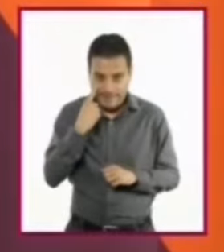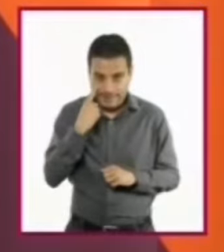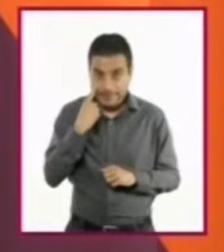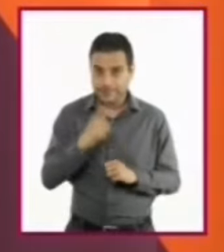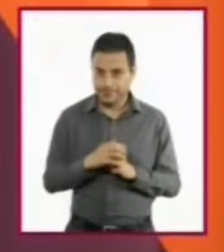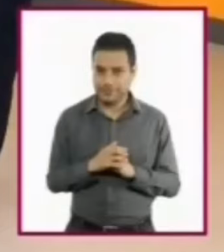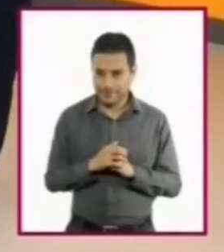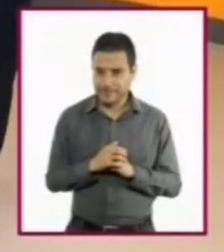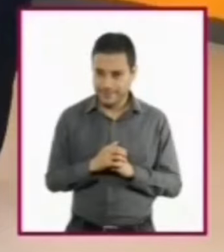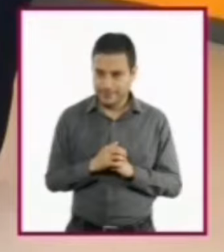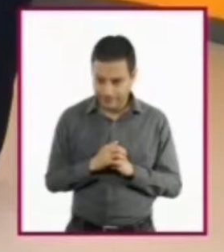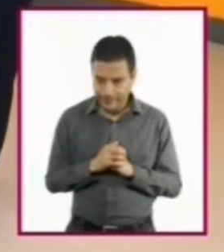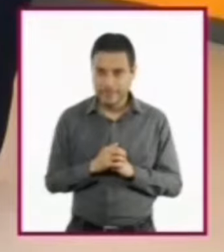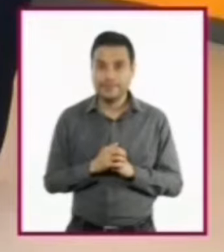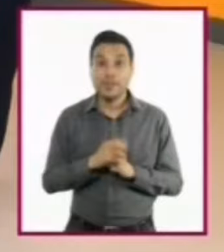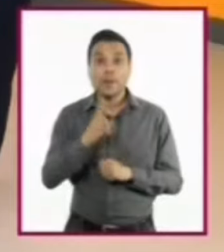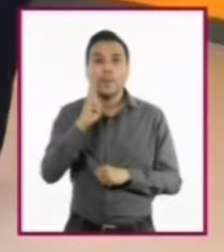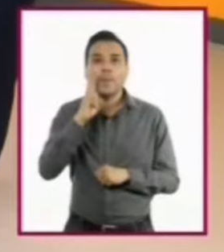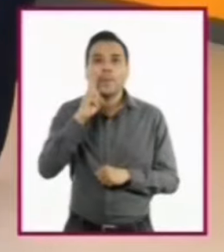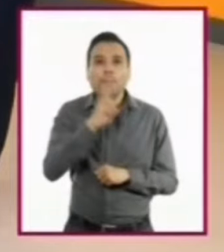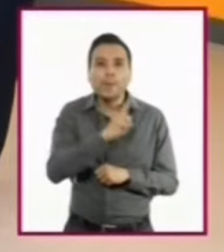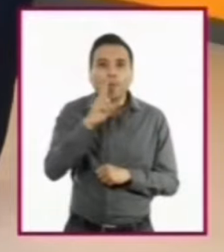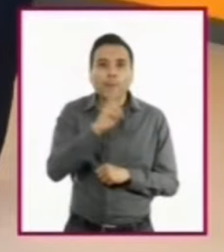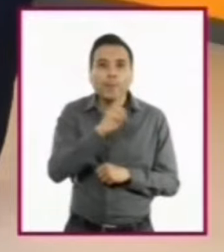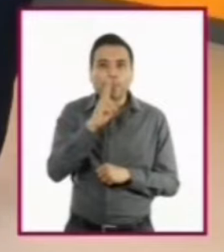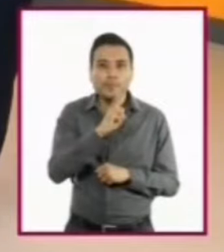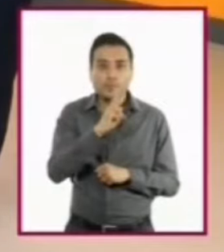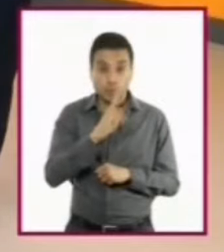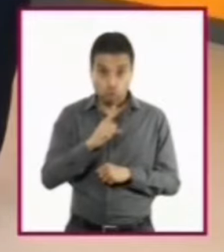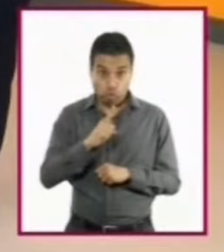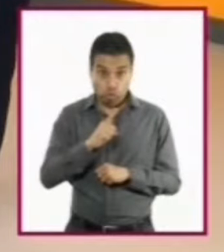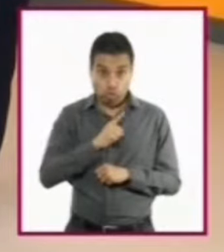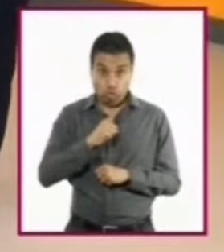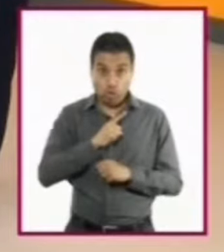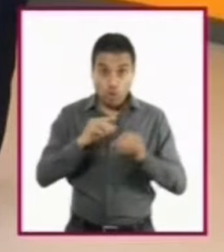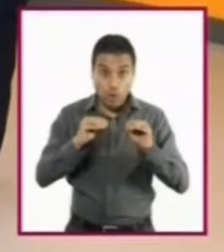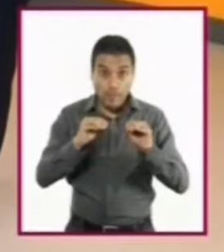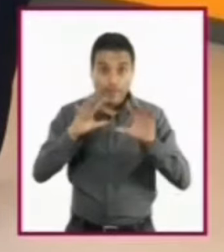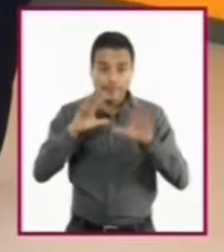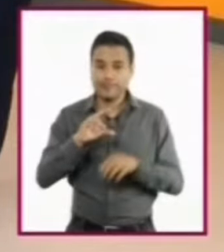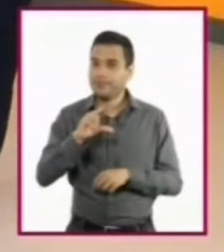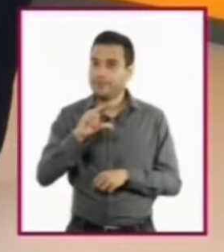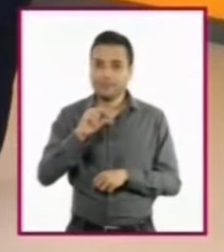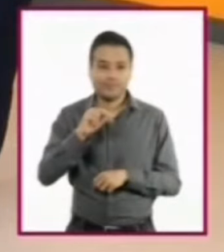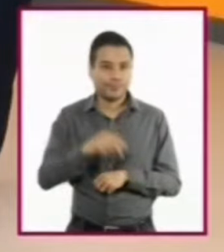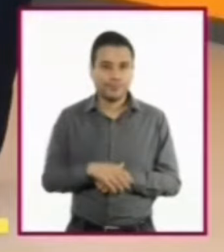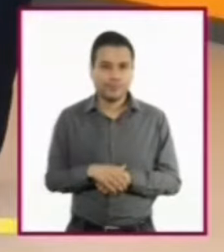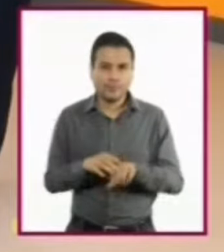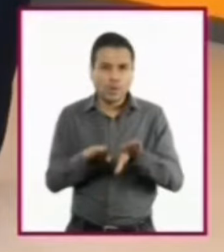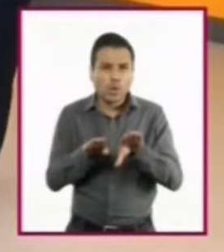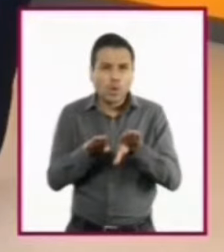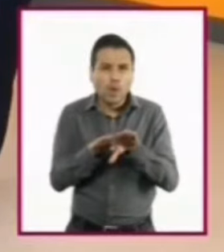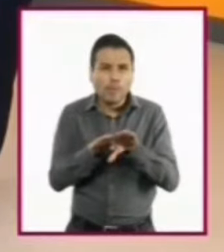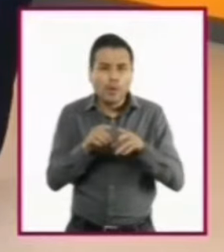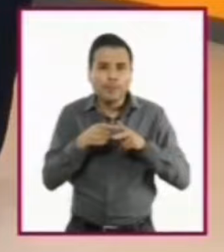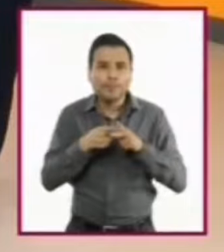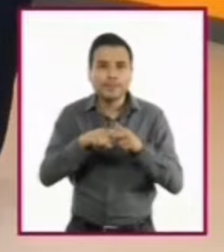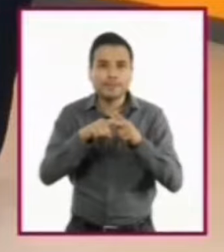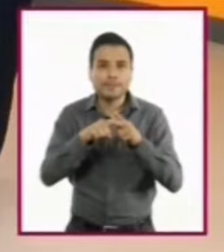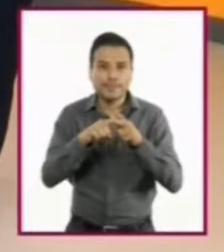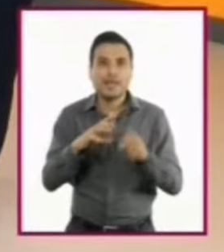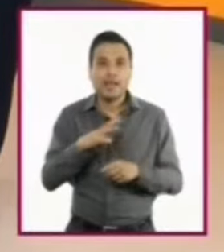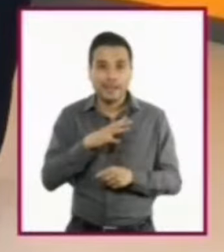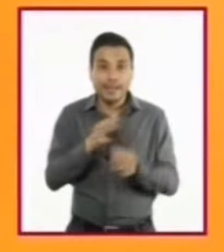los músculos utilizados en la respiración no se activan solos. Cada contracción es estimulada por impulsos de